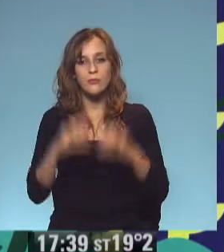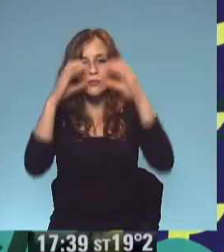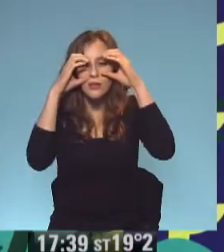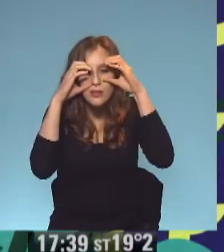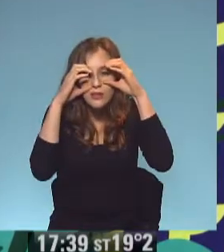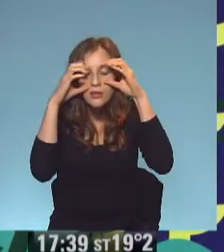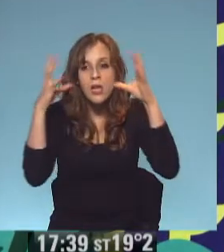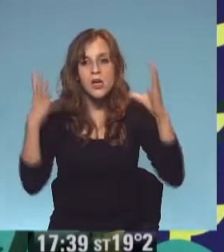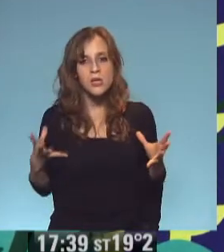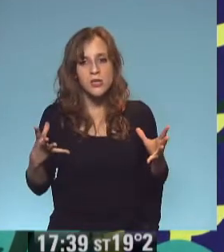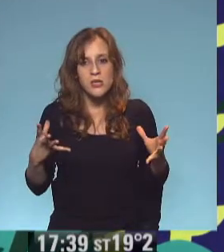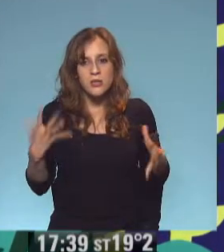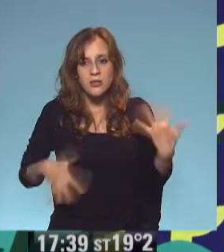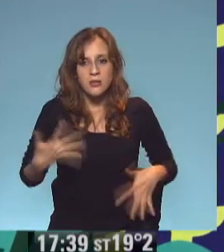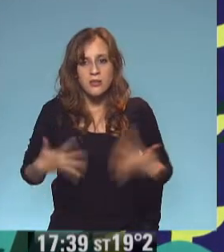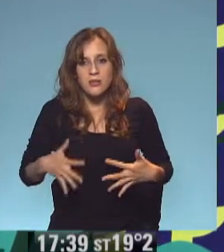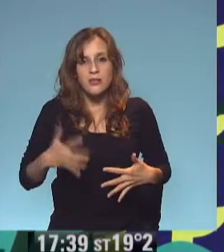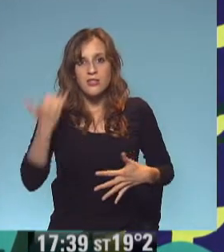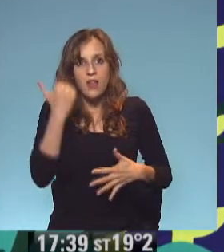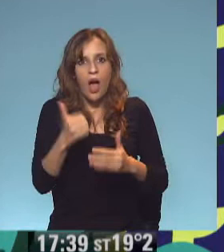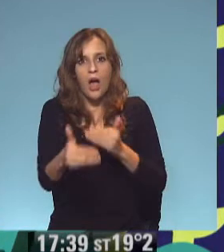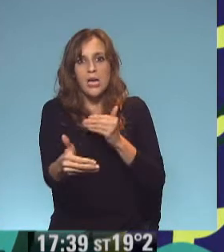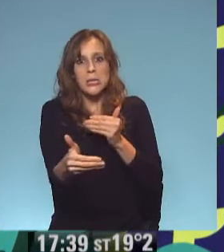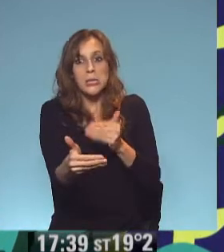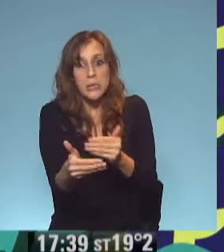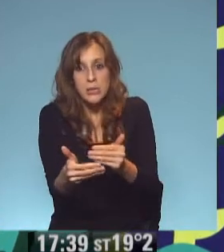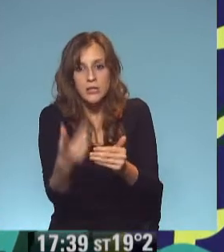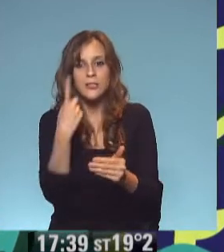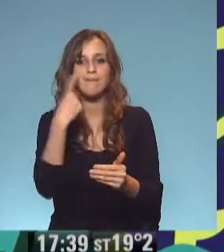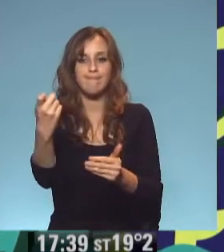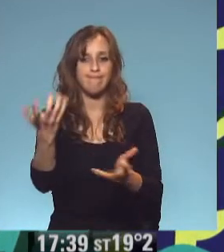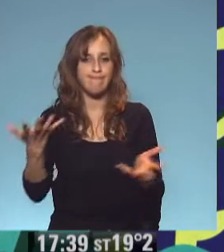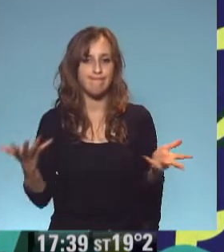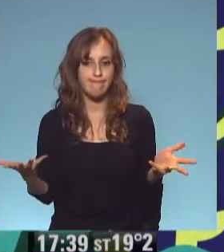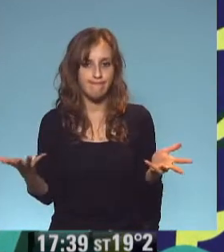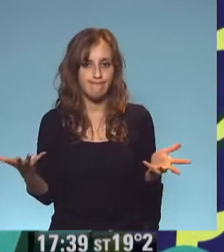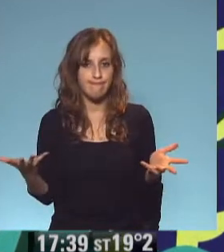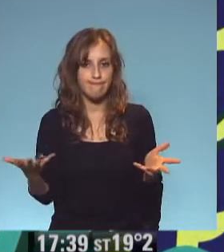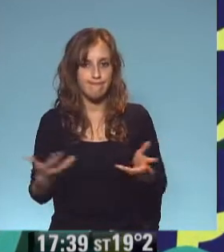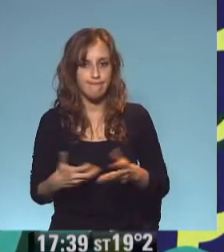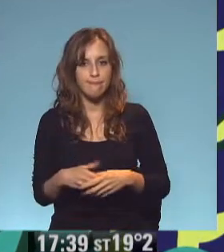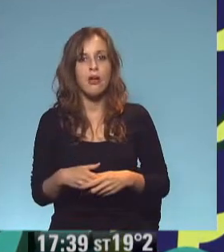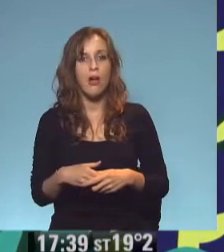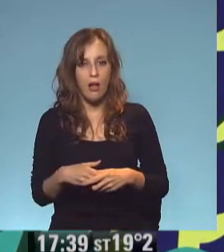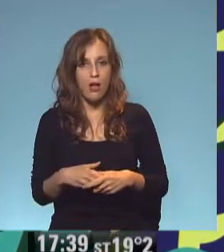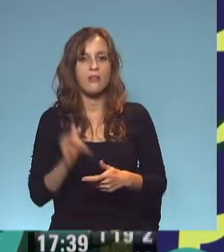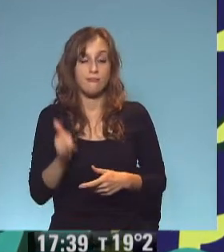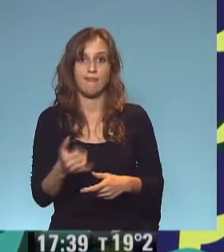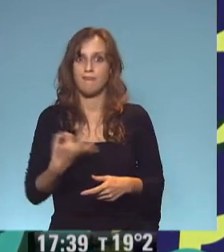Tenemos que hacer algo. Si se acercan demasiado, van a descubrir la verdad. ¡Lora! ¡Excelente